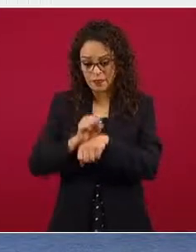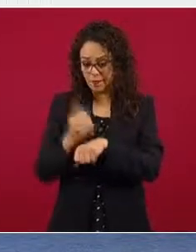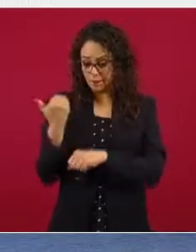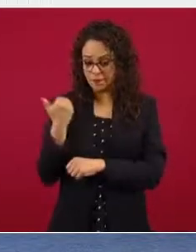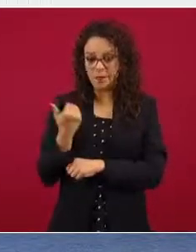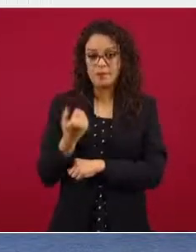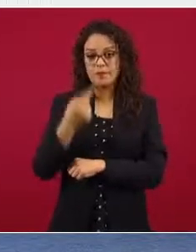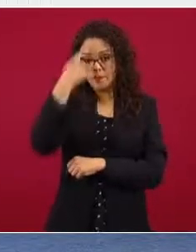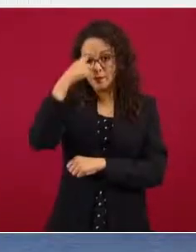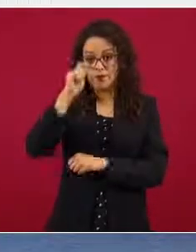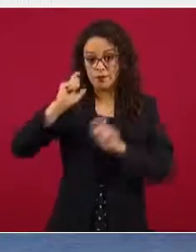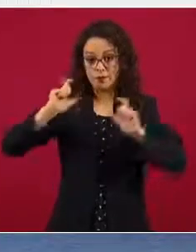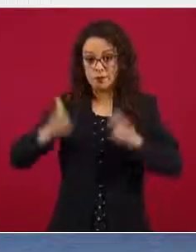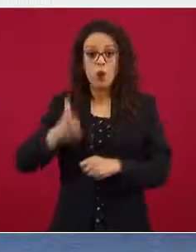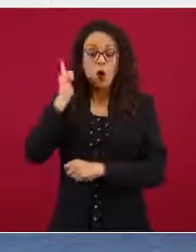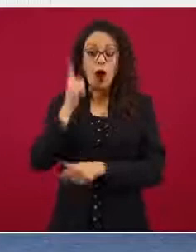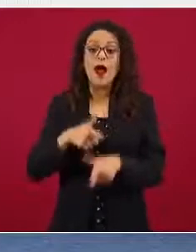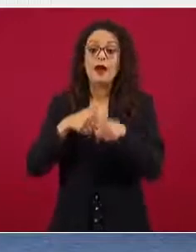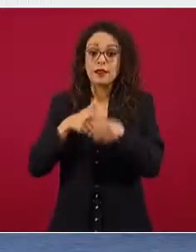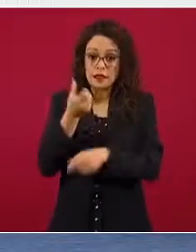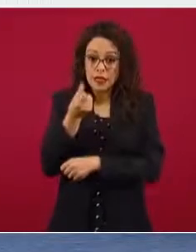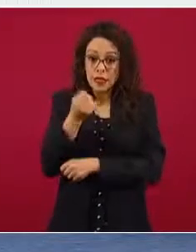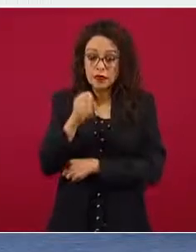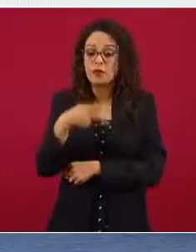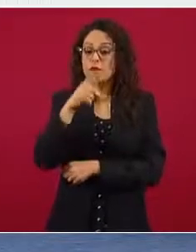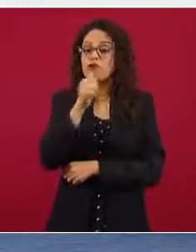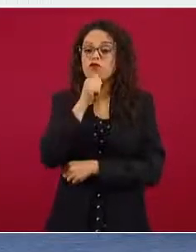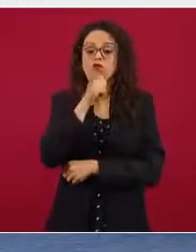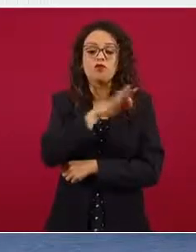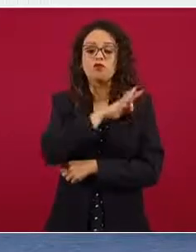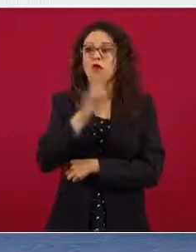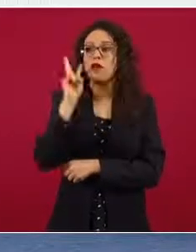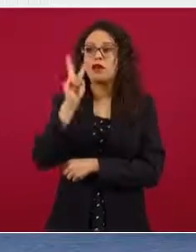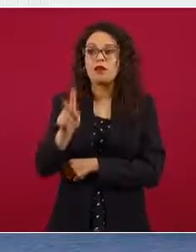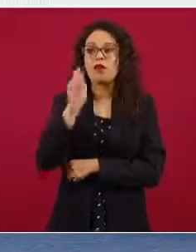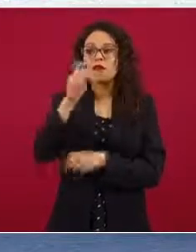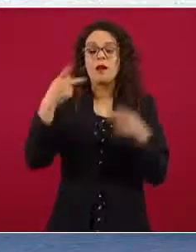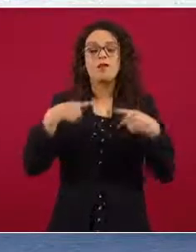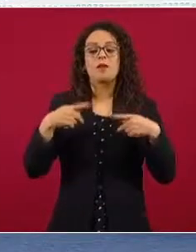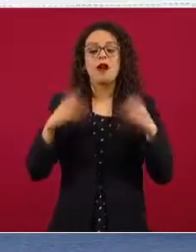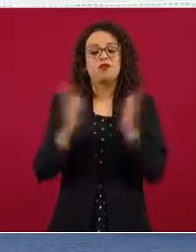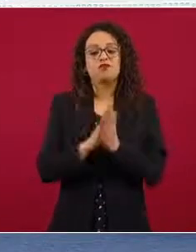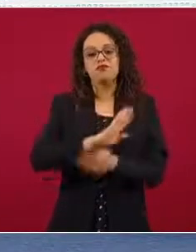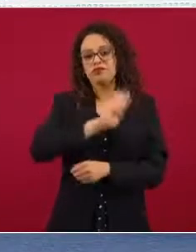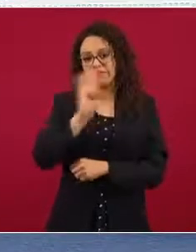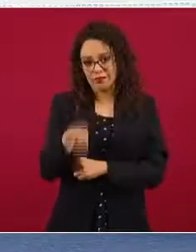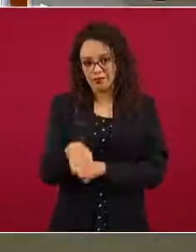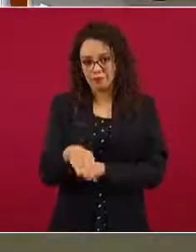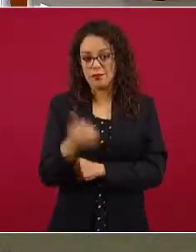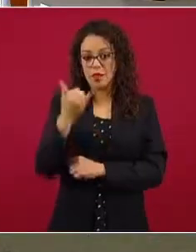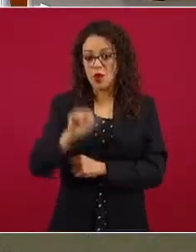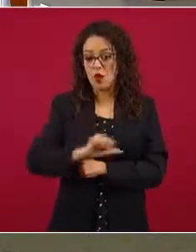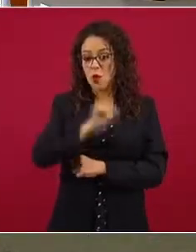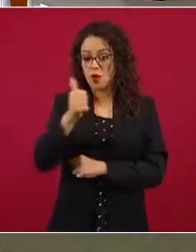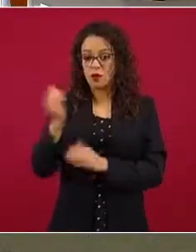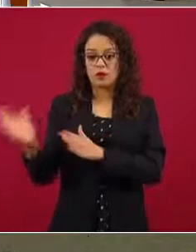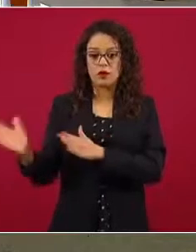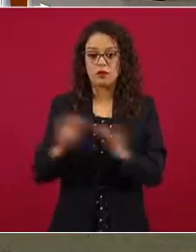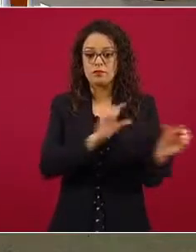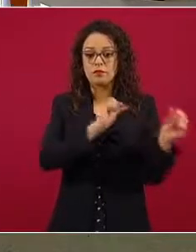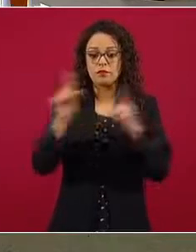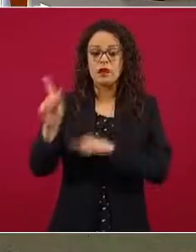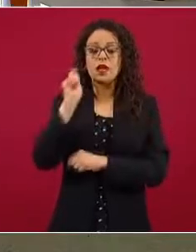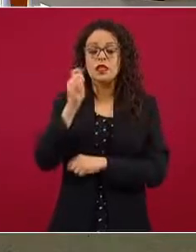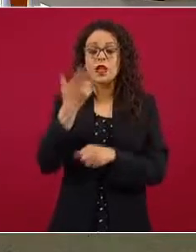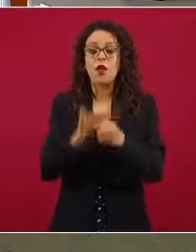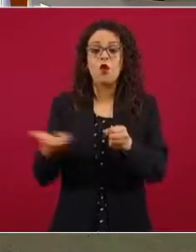esperamos se sostenga, pero que todavía no se representa en la mortalidad. La siguiente tampoco en la hospitalización, donde en el Estado